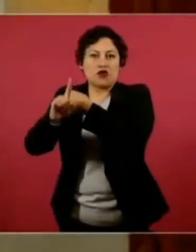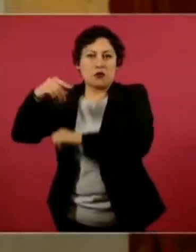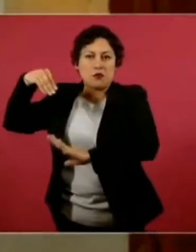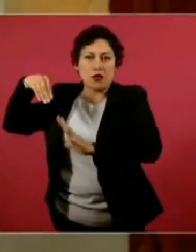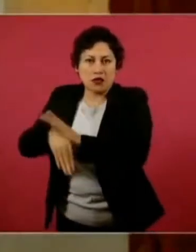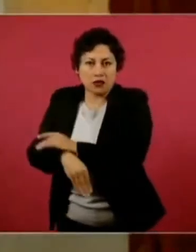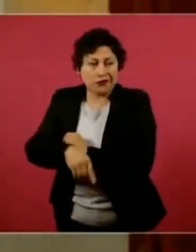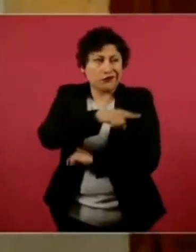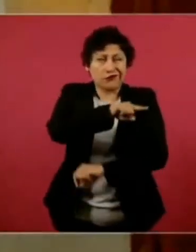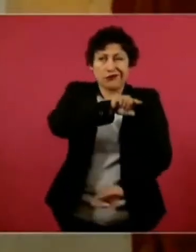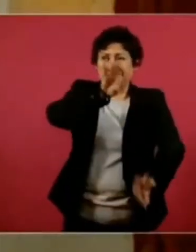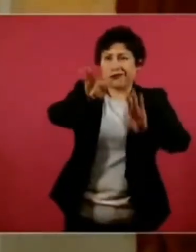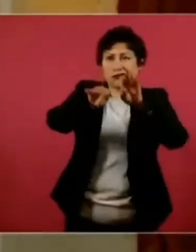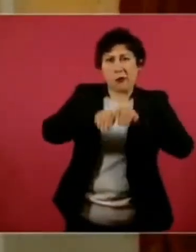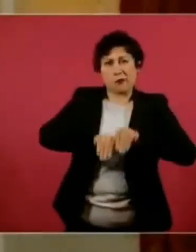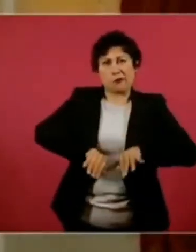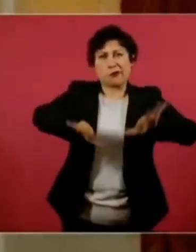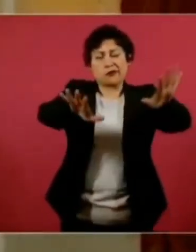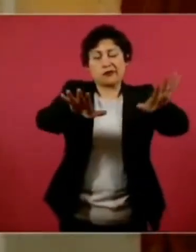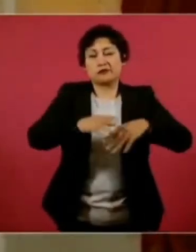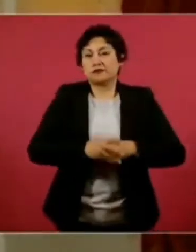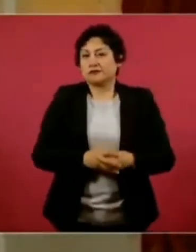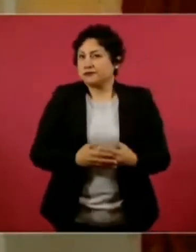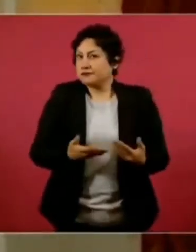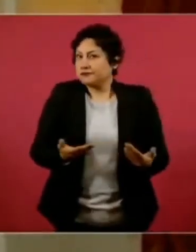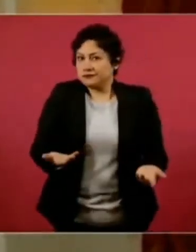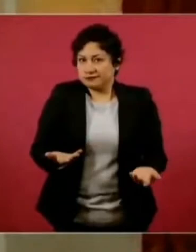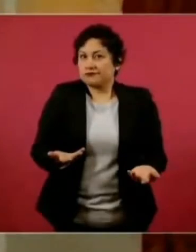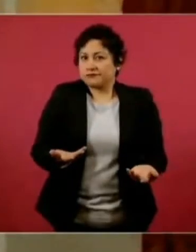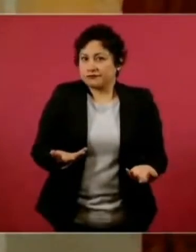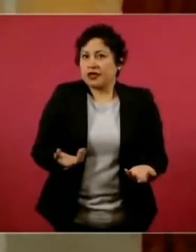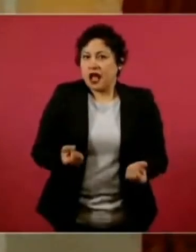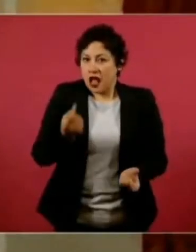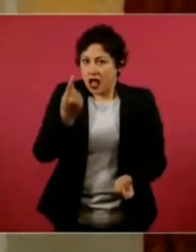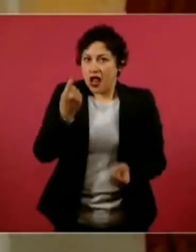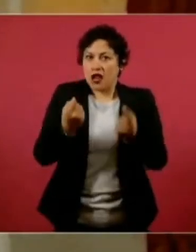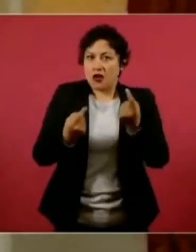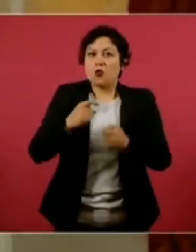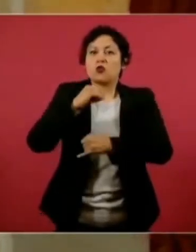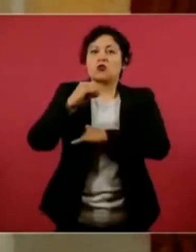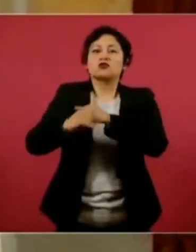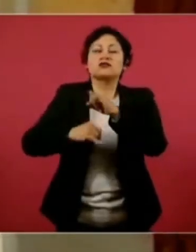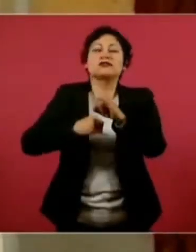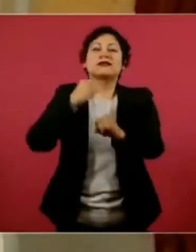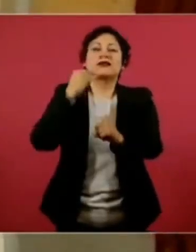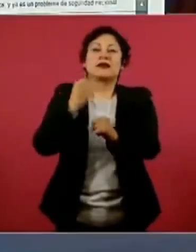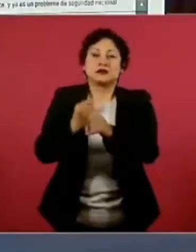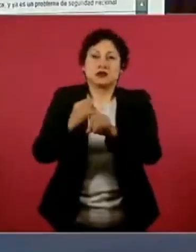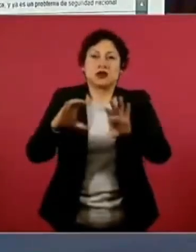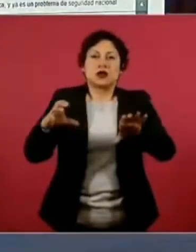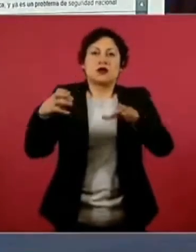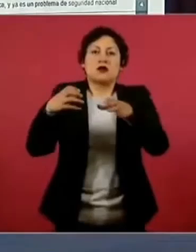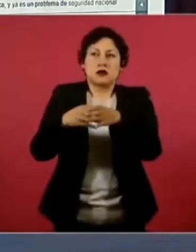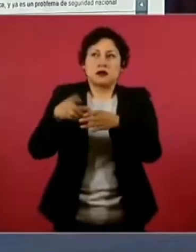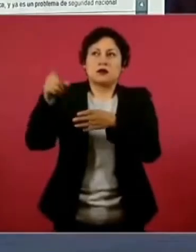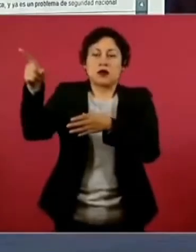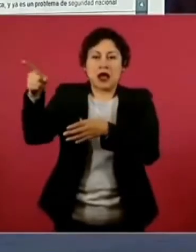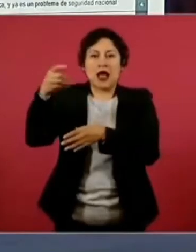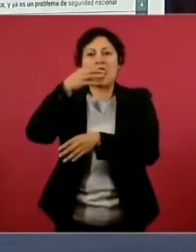Reproducimos los informes de organismos internacionales que vienen con esta presión, en donde señalan que necesitamos